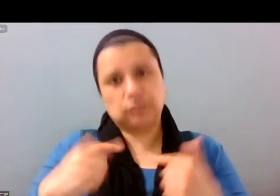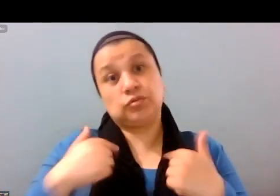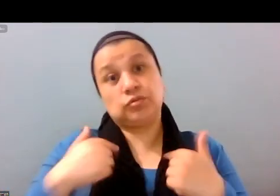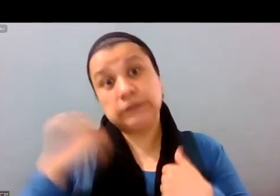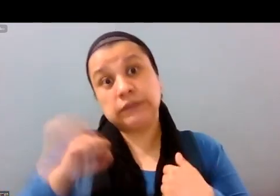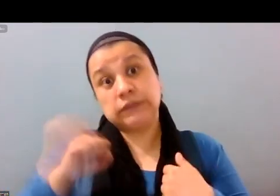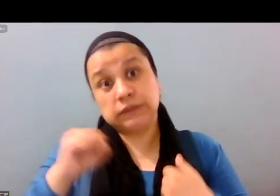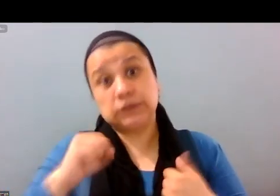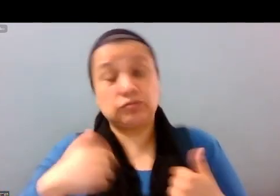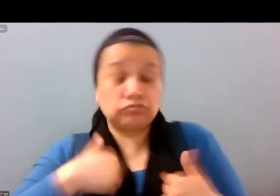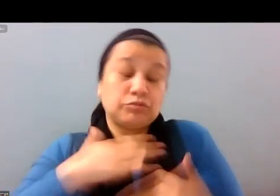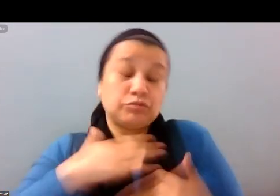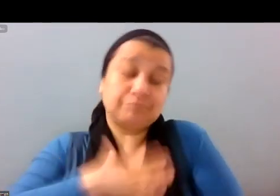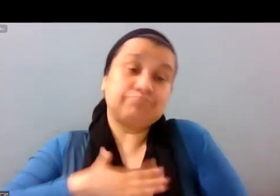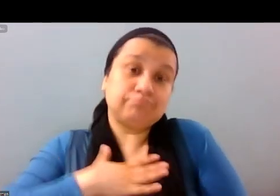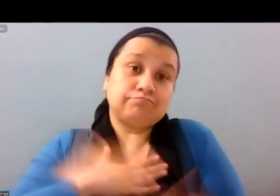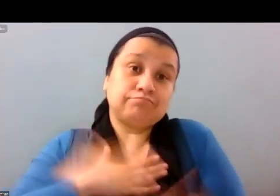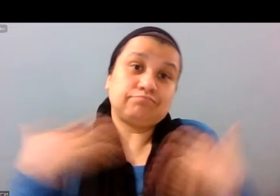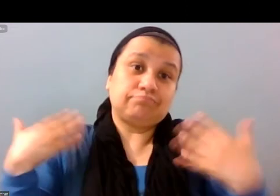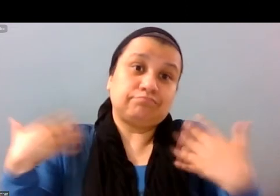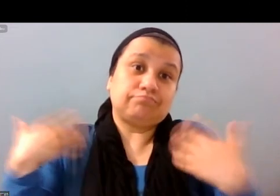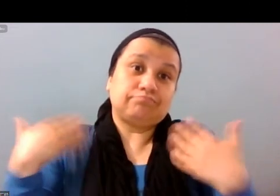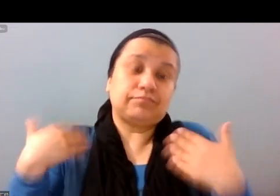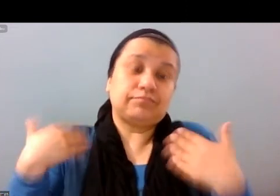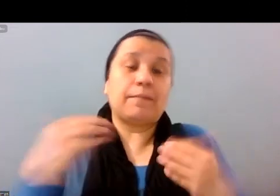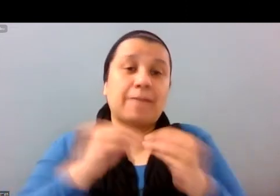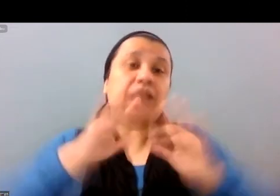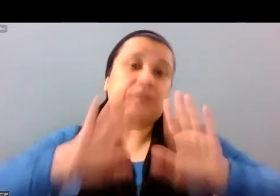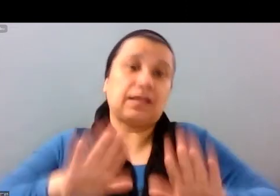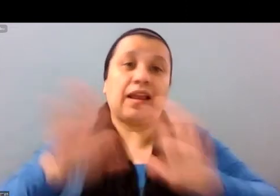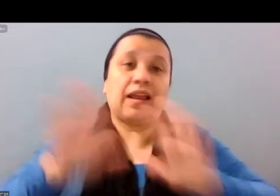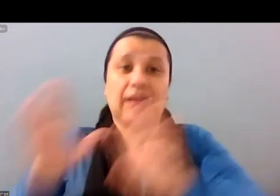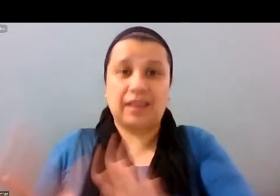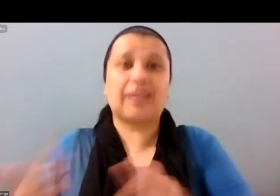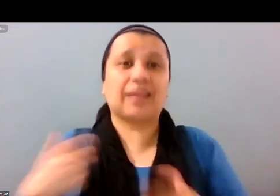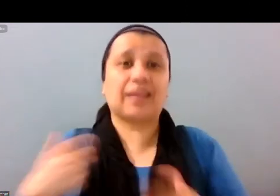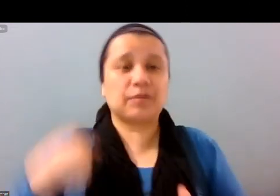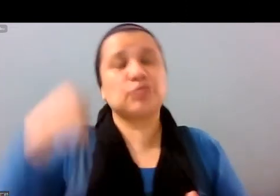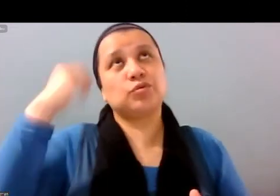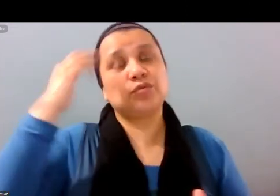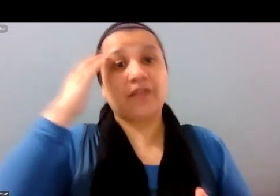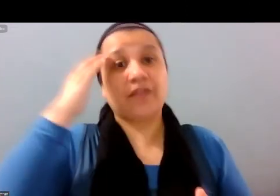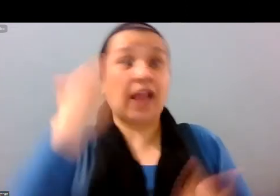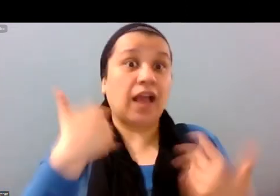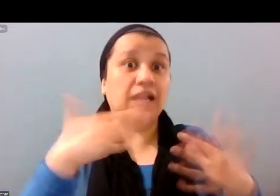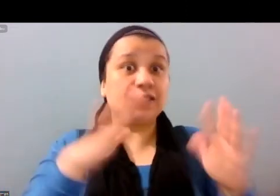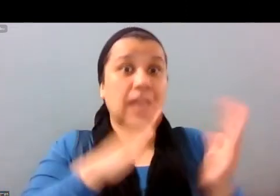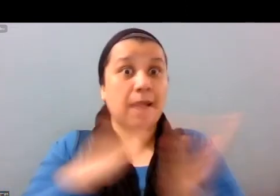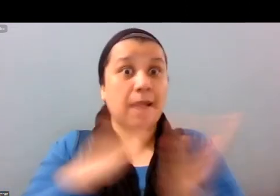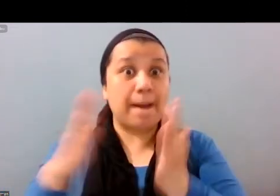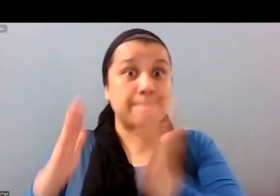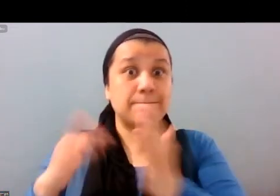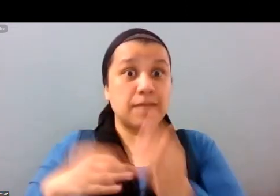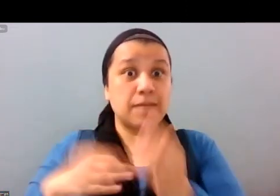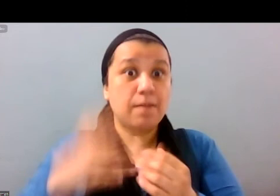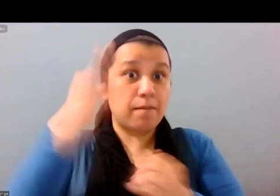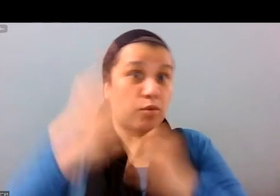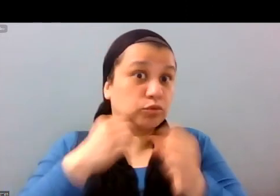me complace o me deja tranquila el saber de que tienen un un planeamiento para el próximo año